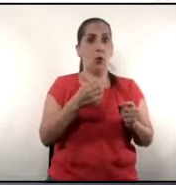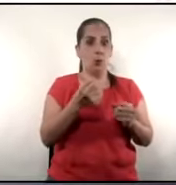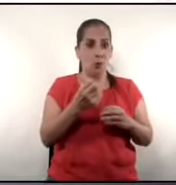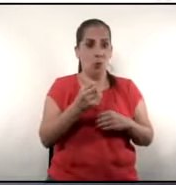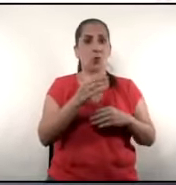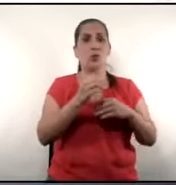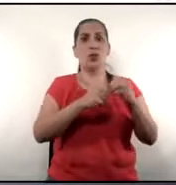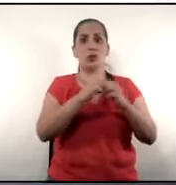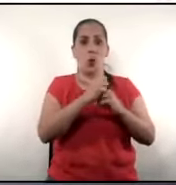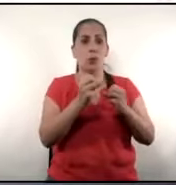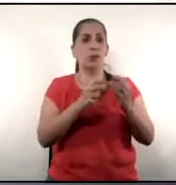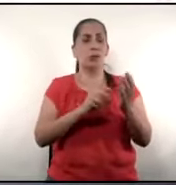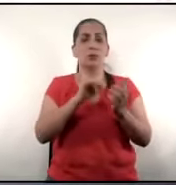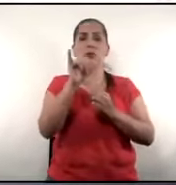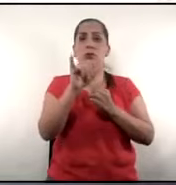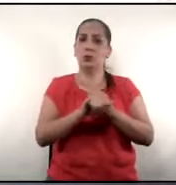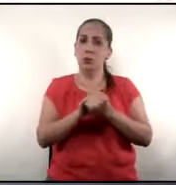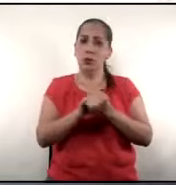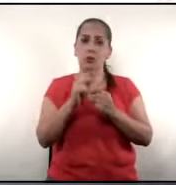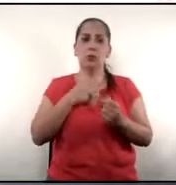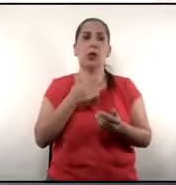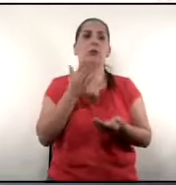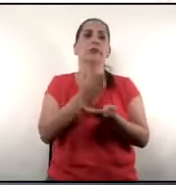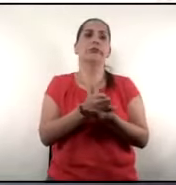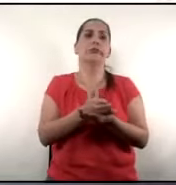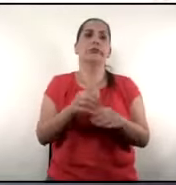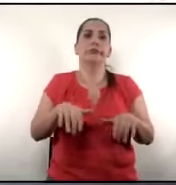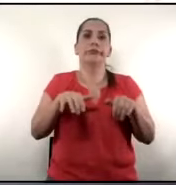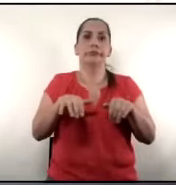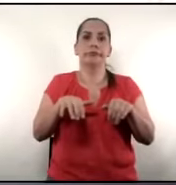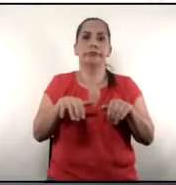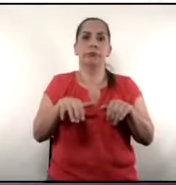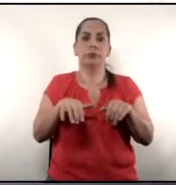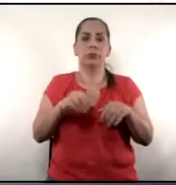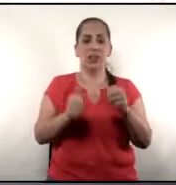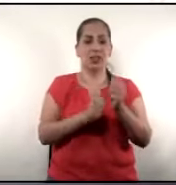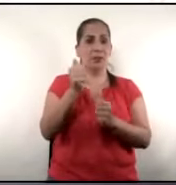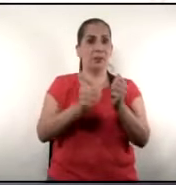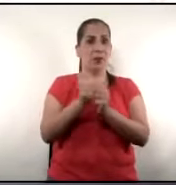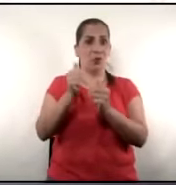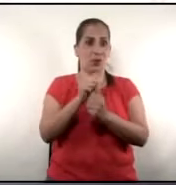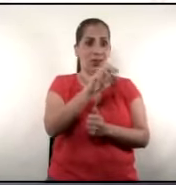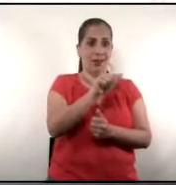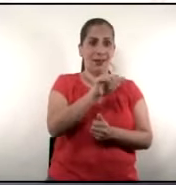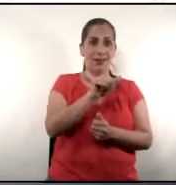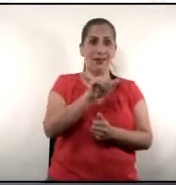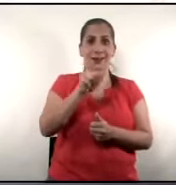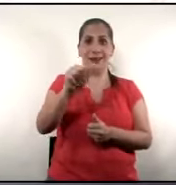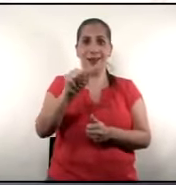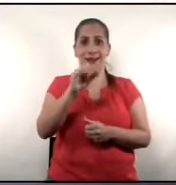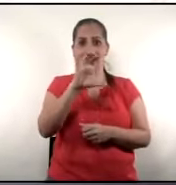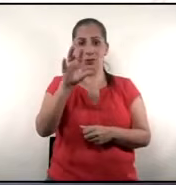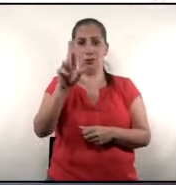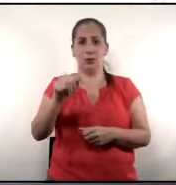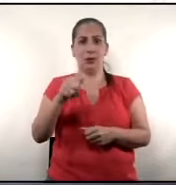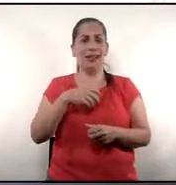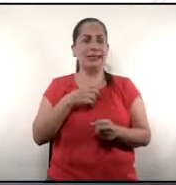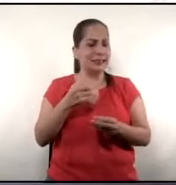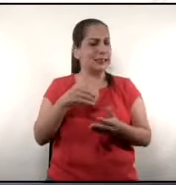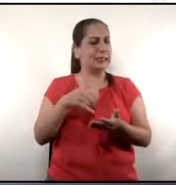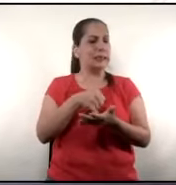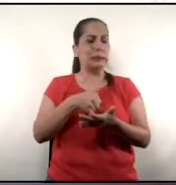obras, muchos proyectos urbanísticos estén paralizados. La gran mayoría de los acueductos de Costa Rica están en un grado de fragilidad en